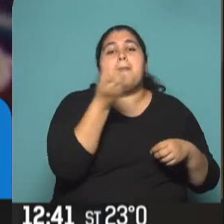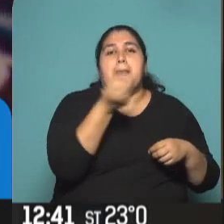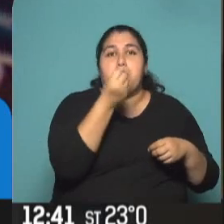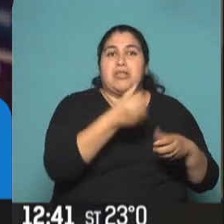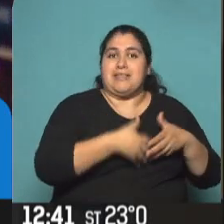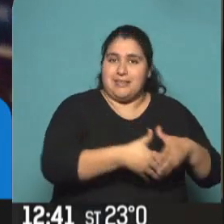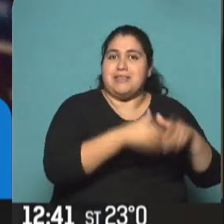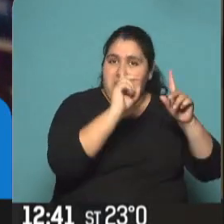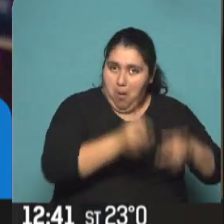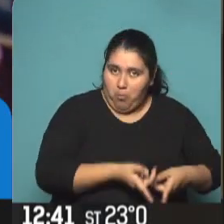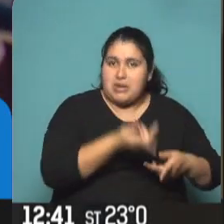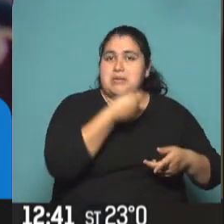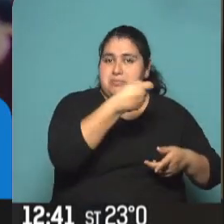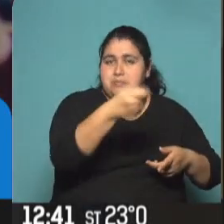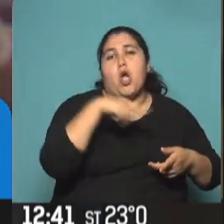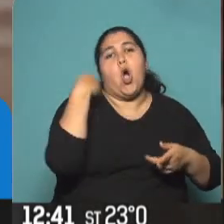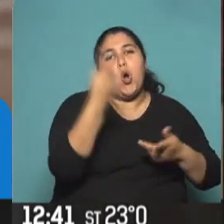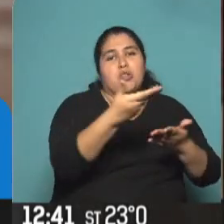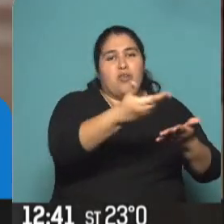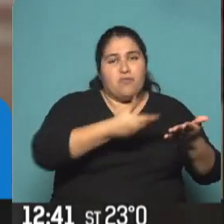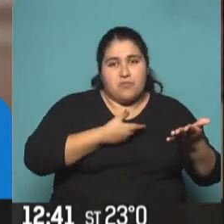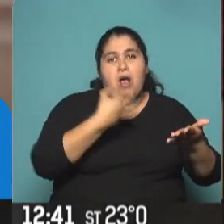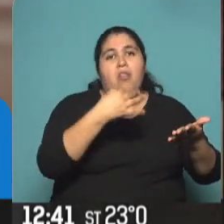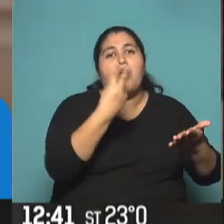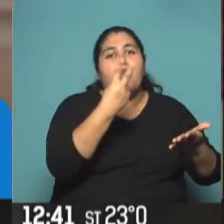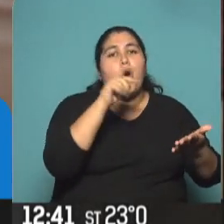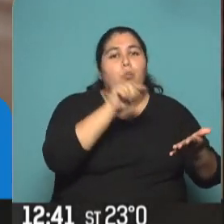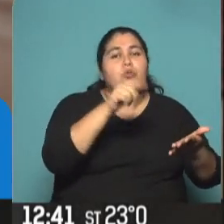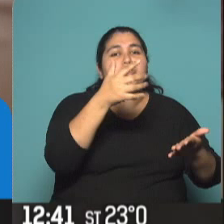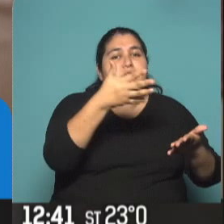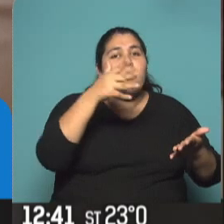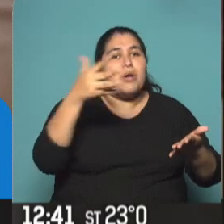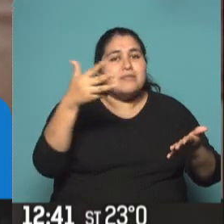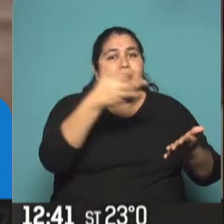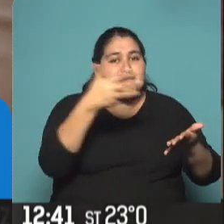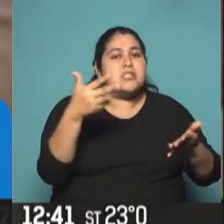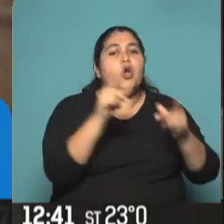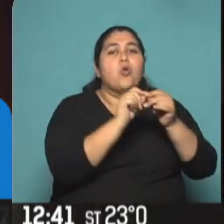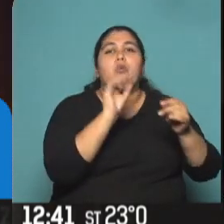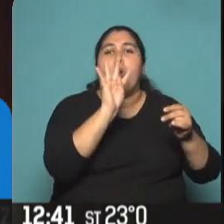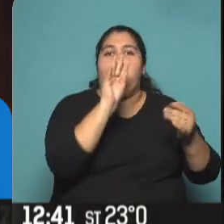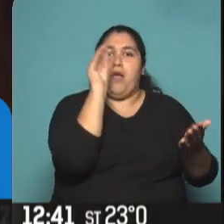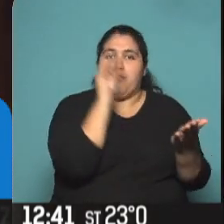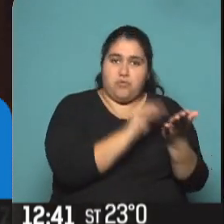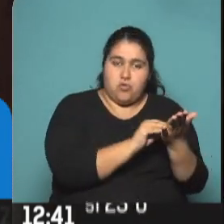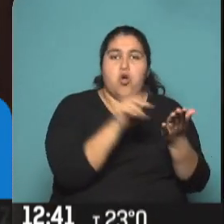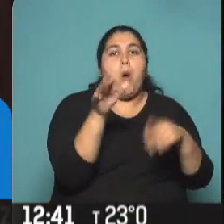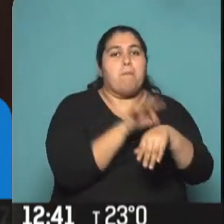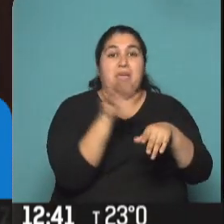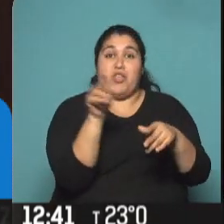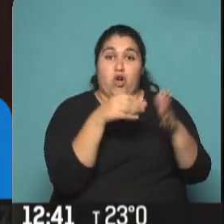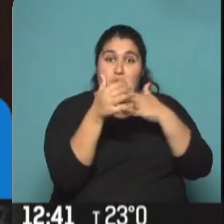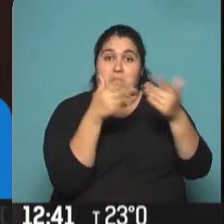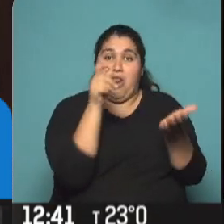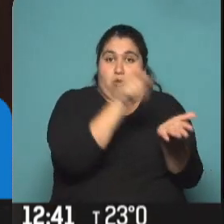prenatal así que es otro formulario betiana tenés que bajar el 2.55 el rubros 4 lo certifica tu médico y